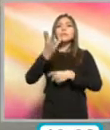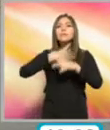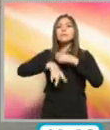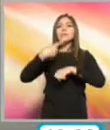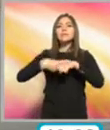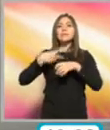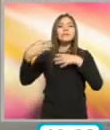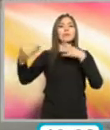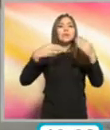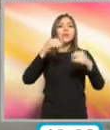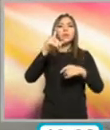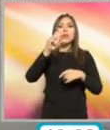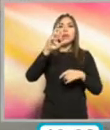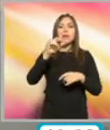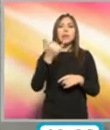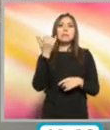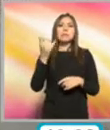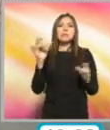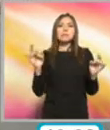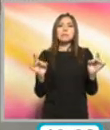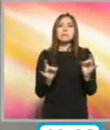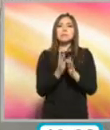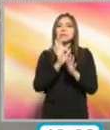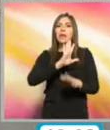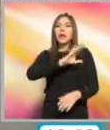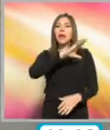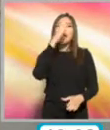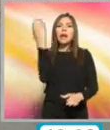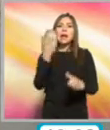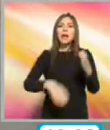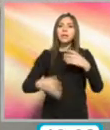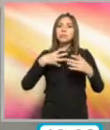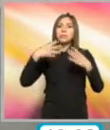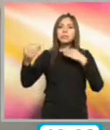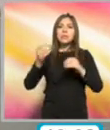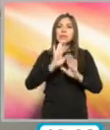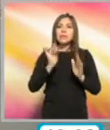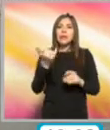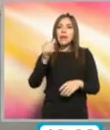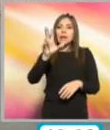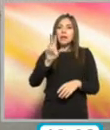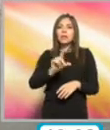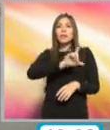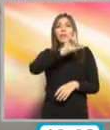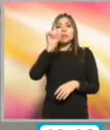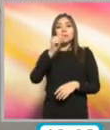sí, de pronto desapareció la epidemia. Y ya para el año de